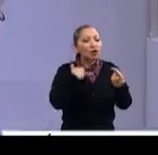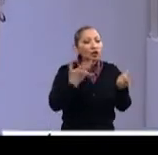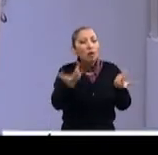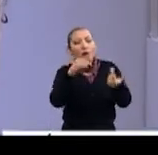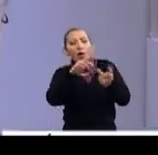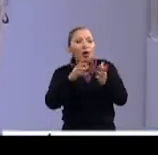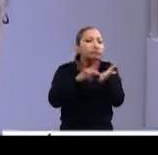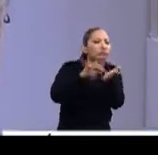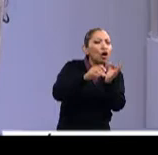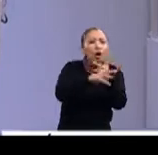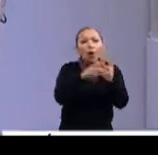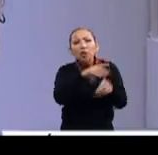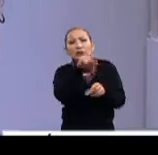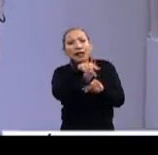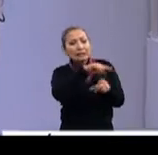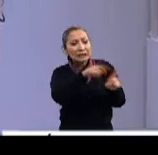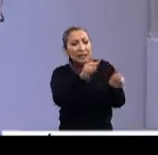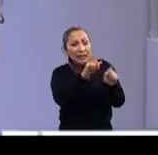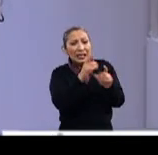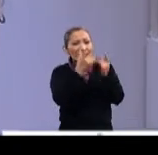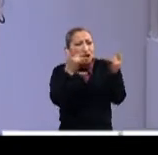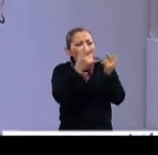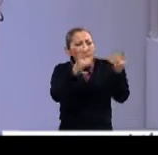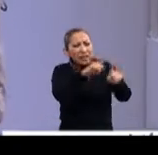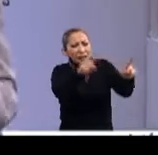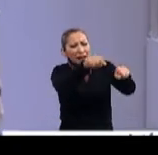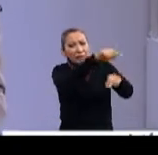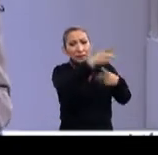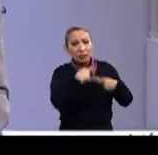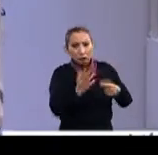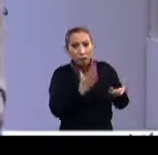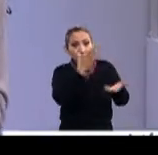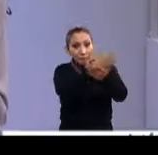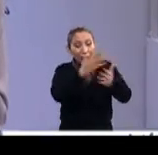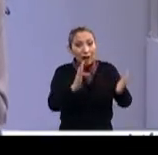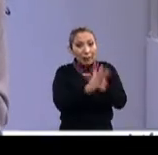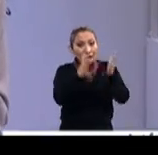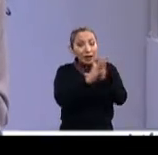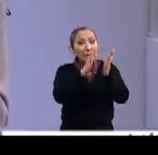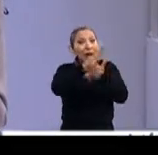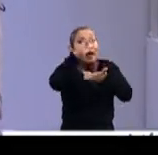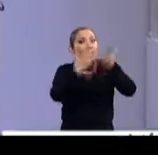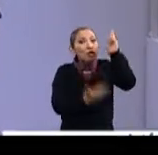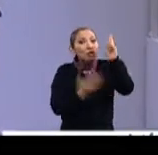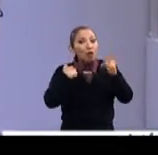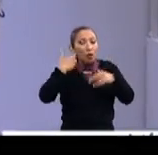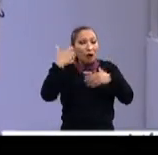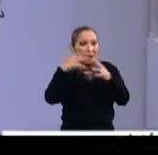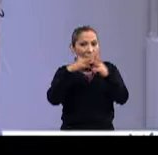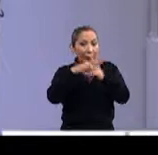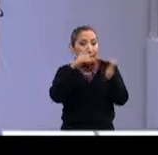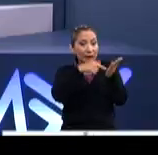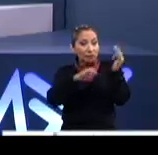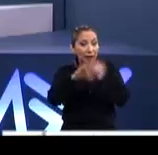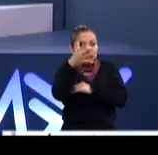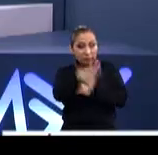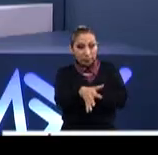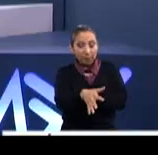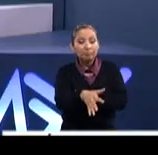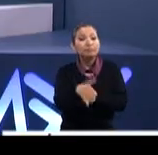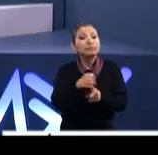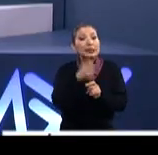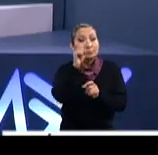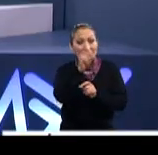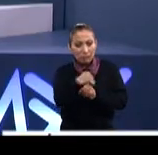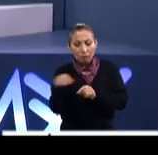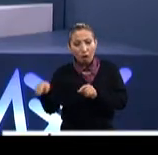las fuentes, o sea, realmente los relatos de aquellas personas que habían participado en el movimiento revolucionario de 1910. Claro. Así que